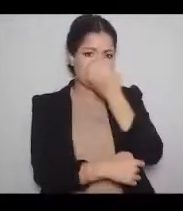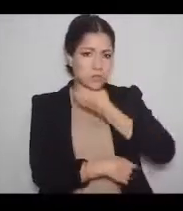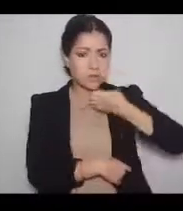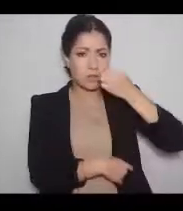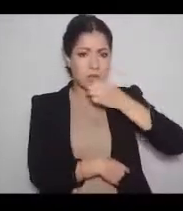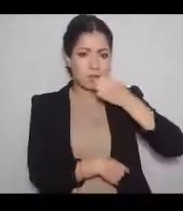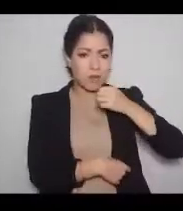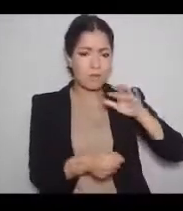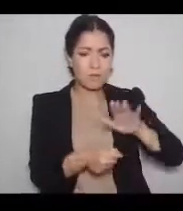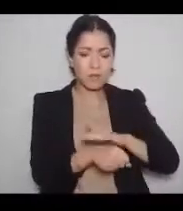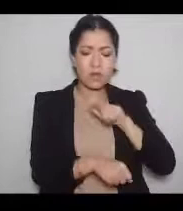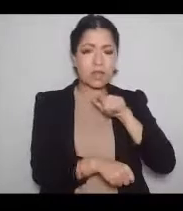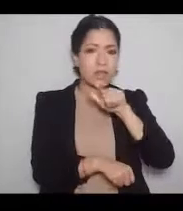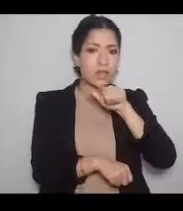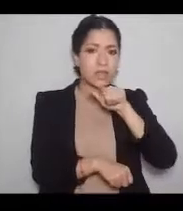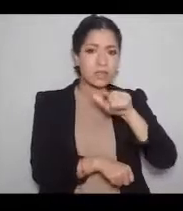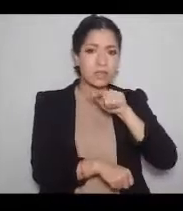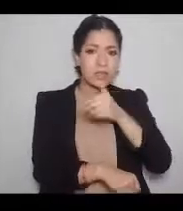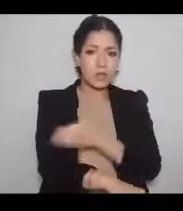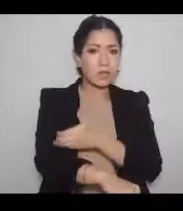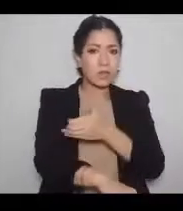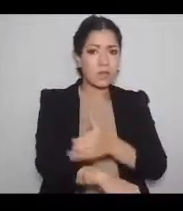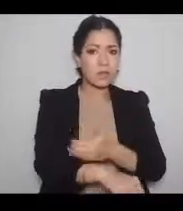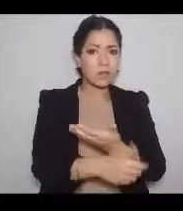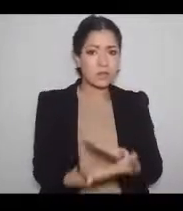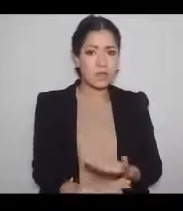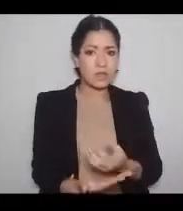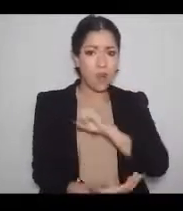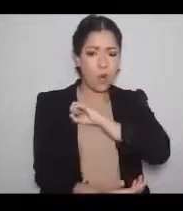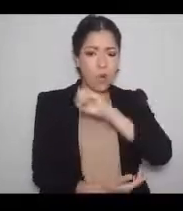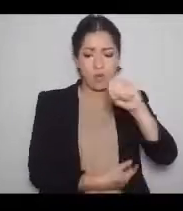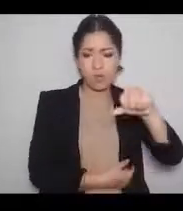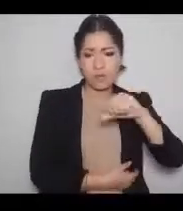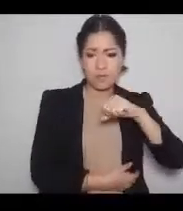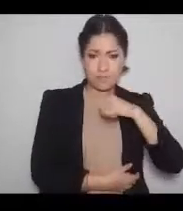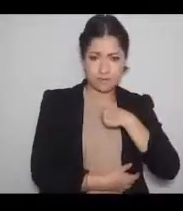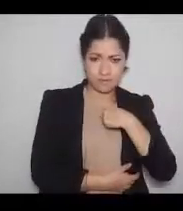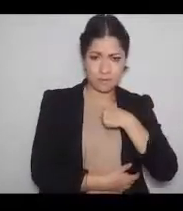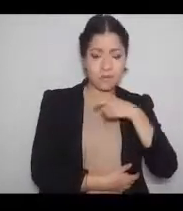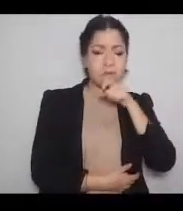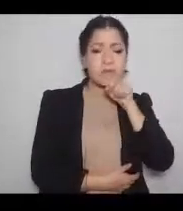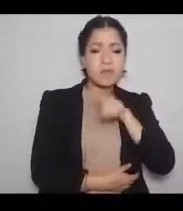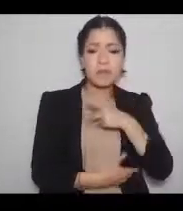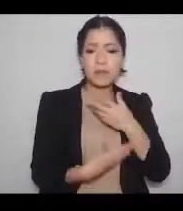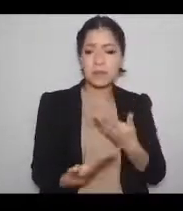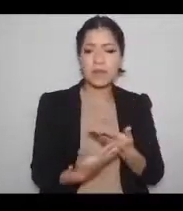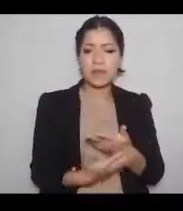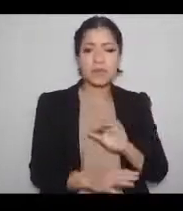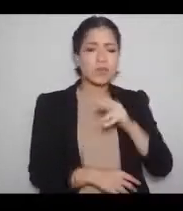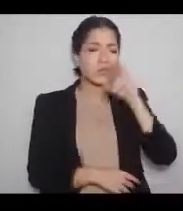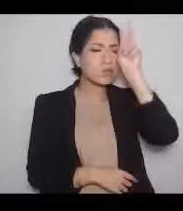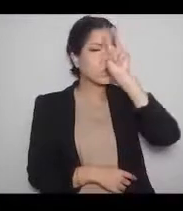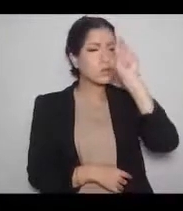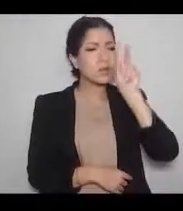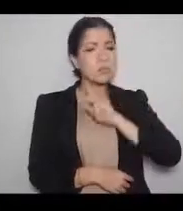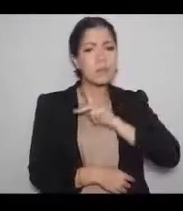odiaban. Soñé que no tenía sarna. Soñé que mi padre me perdonaba.